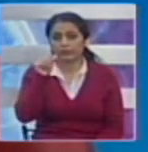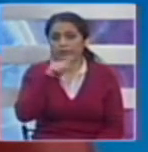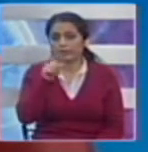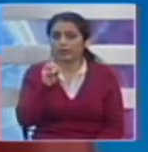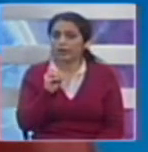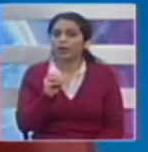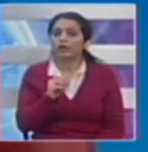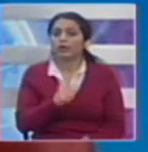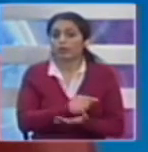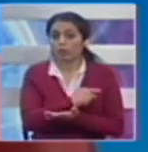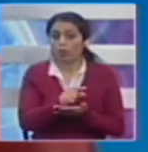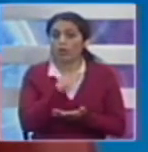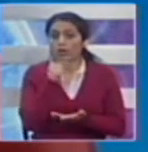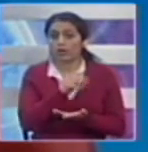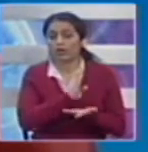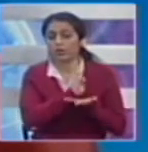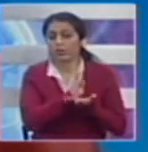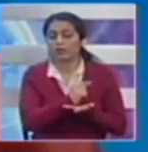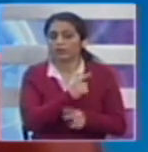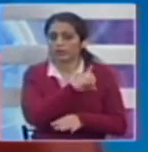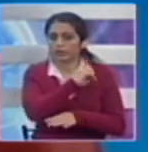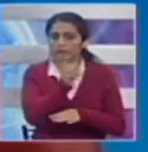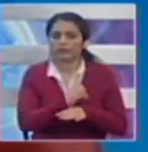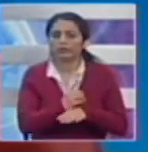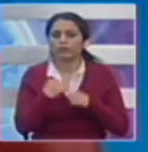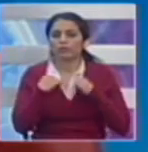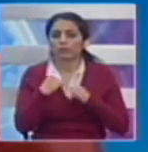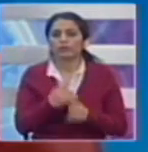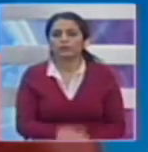del IES en Guayas. Vamos a darle paso de inmediato a